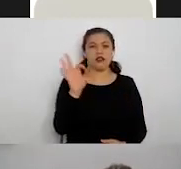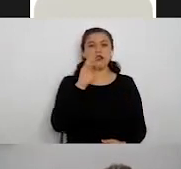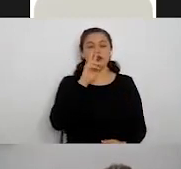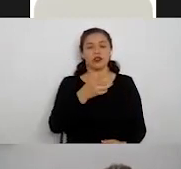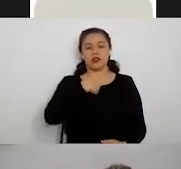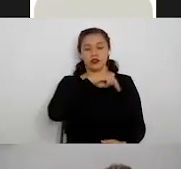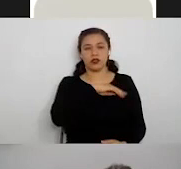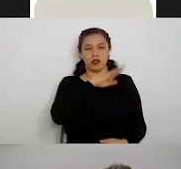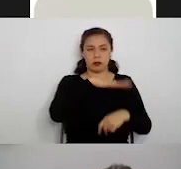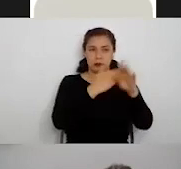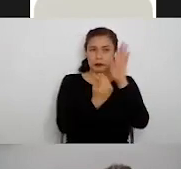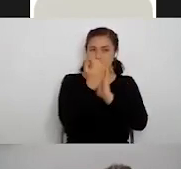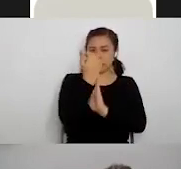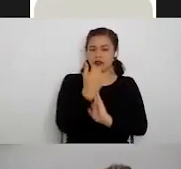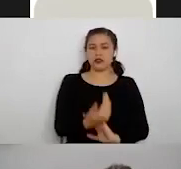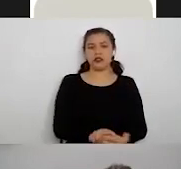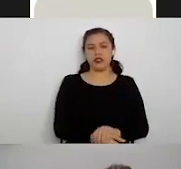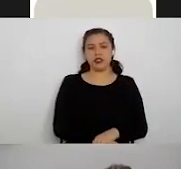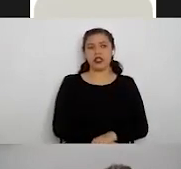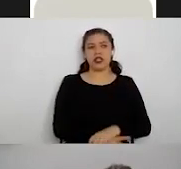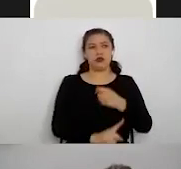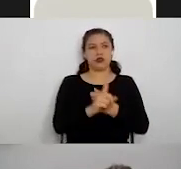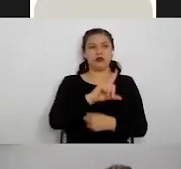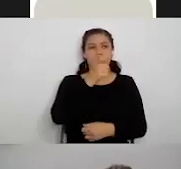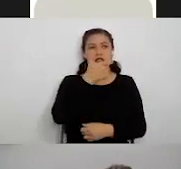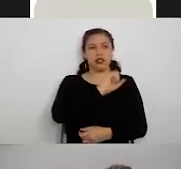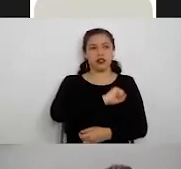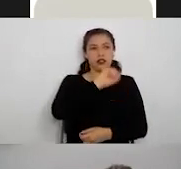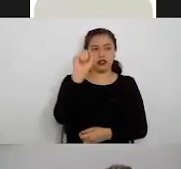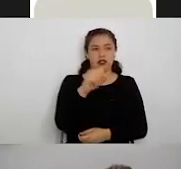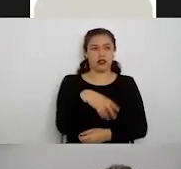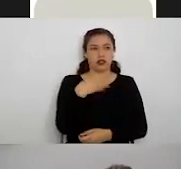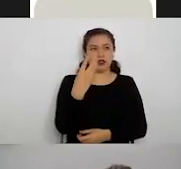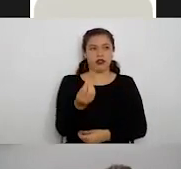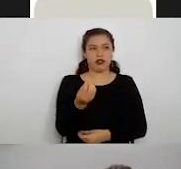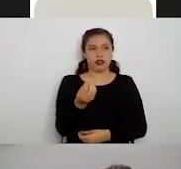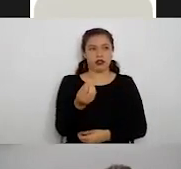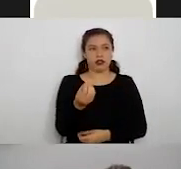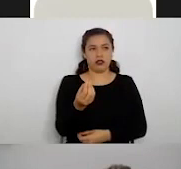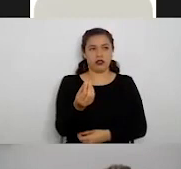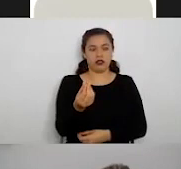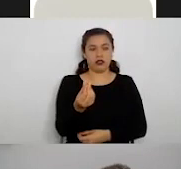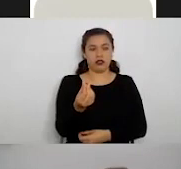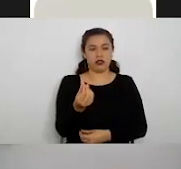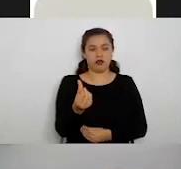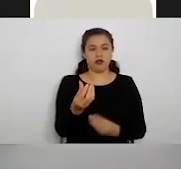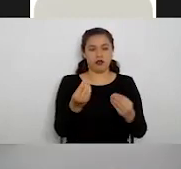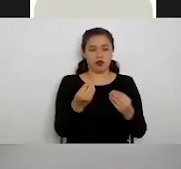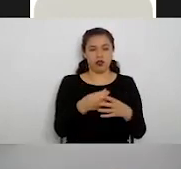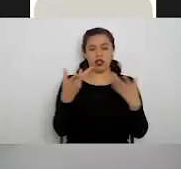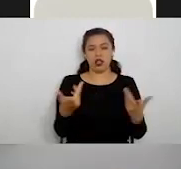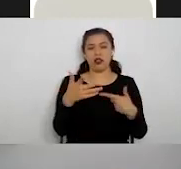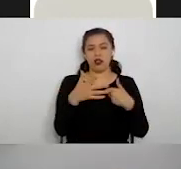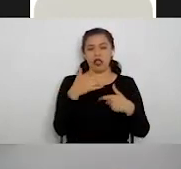¿no? El problema sigue siendo la inflación. Vamos a tener inflaciones altas, sigue siendo inflación alta. La proyección es que este año podemos